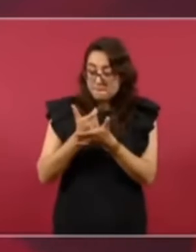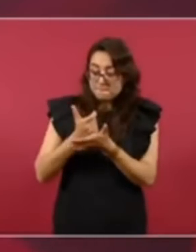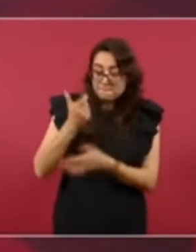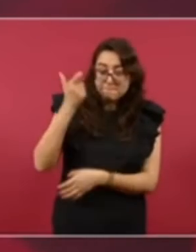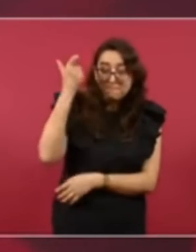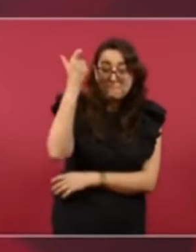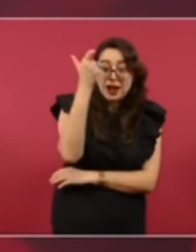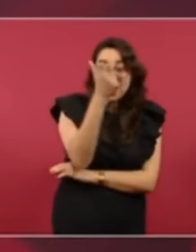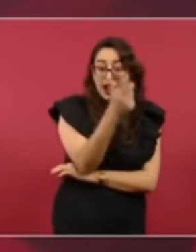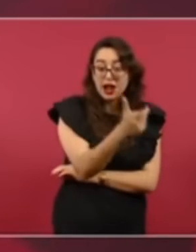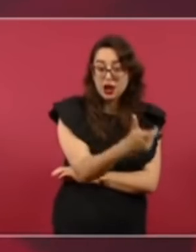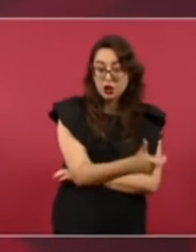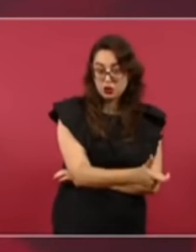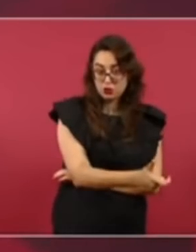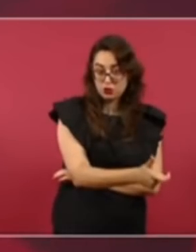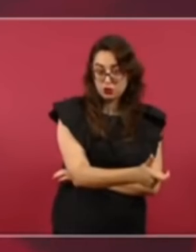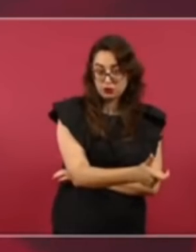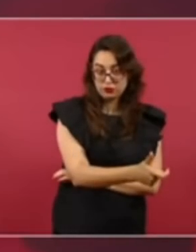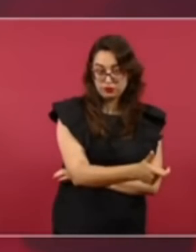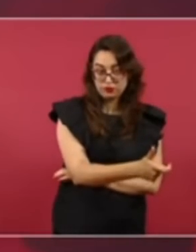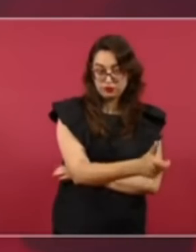avalúo cuando se va a hacer una obra.